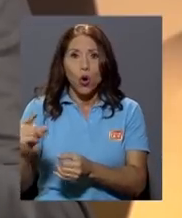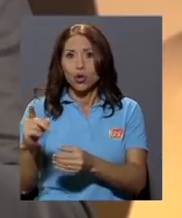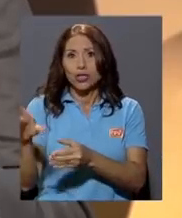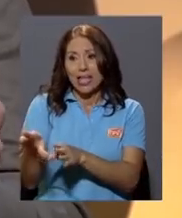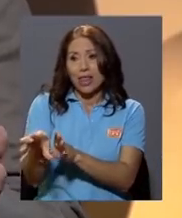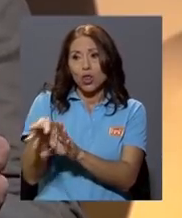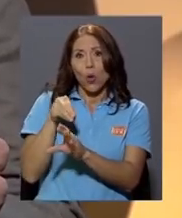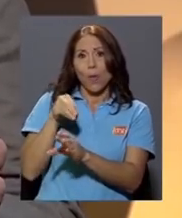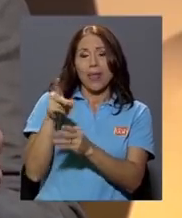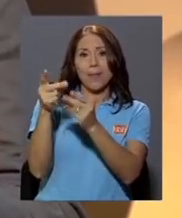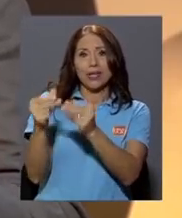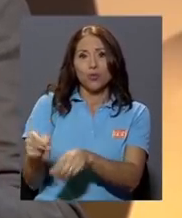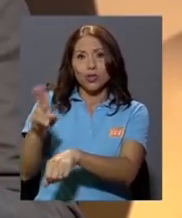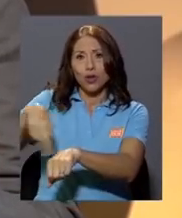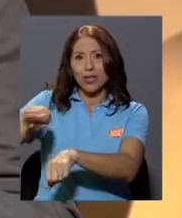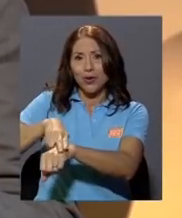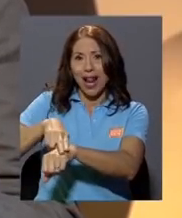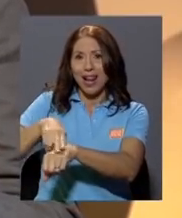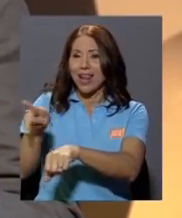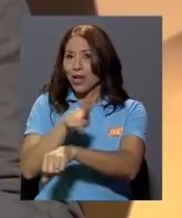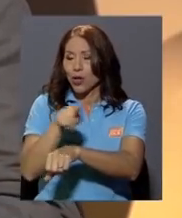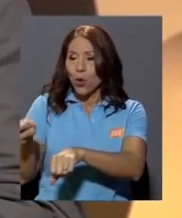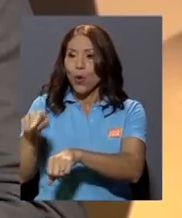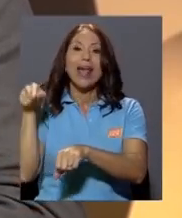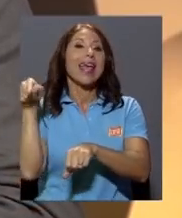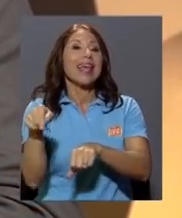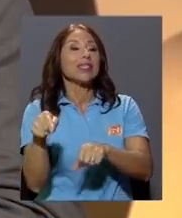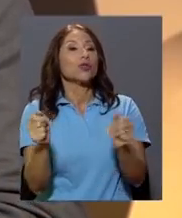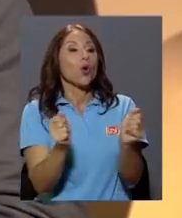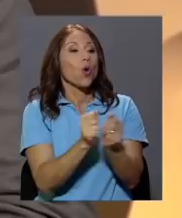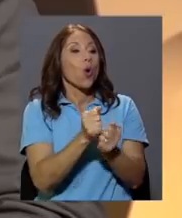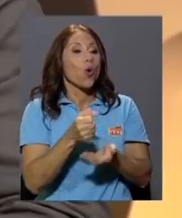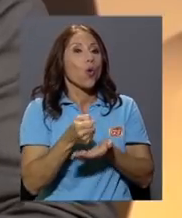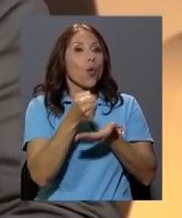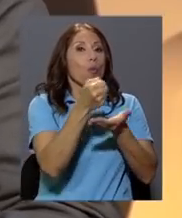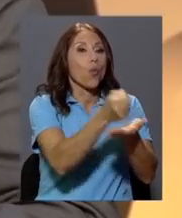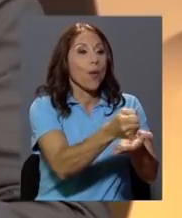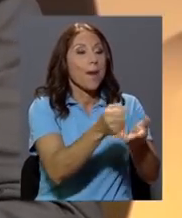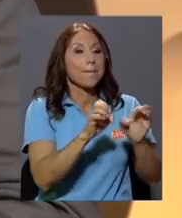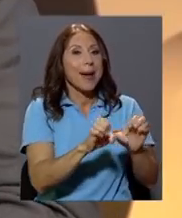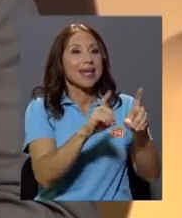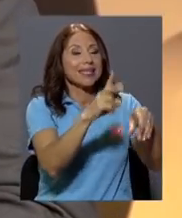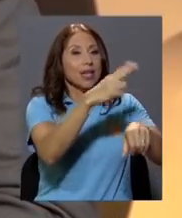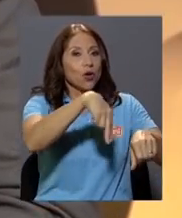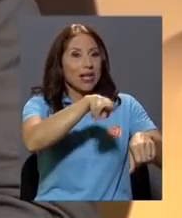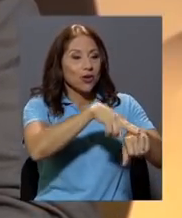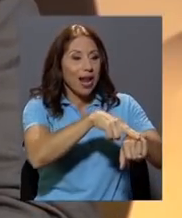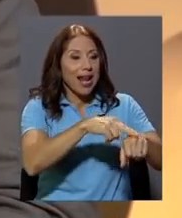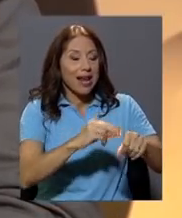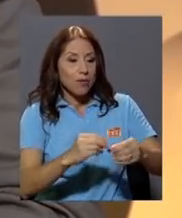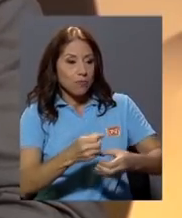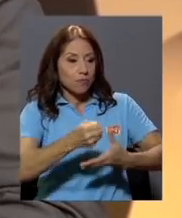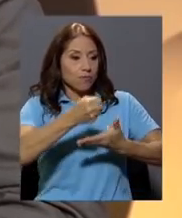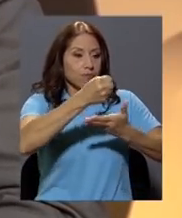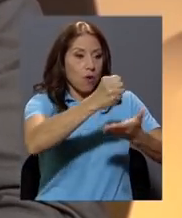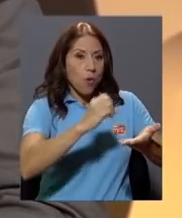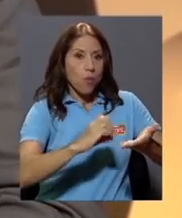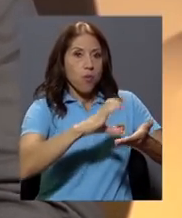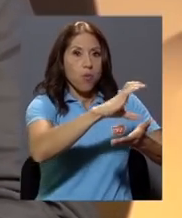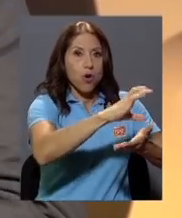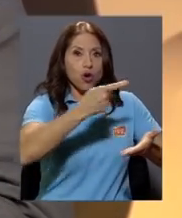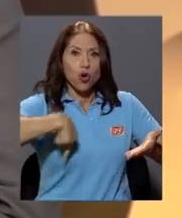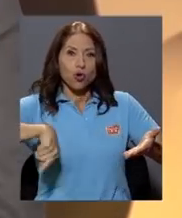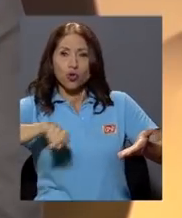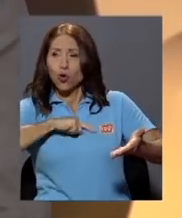pensiones con cargo al Magisterio Nacional que se nutre justamente de los aportes que todas y todos